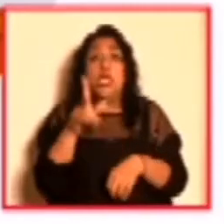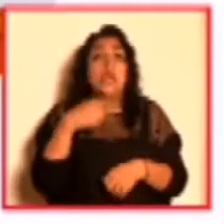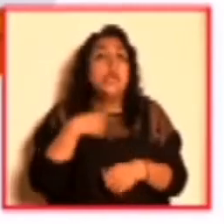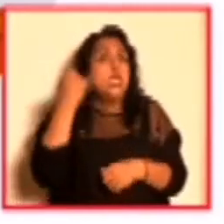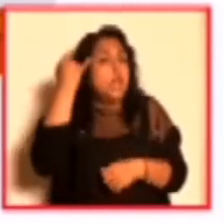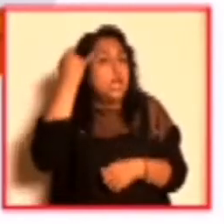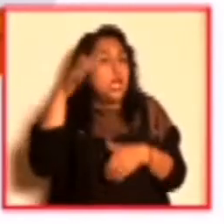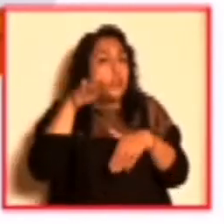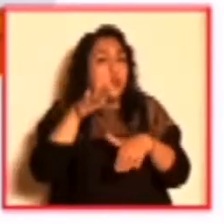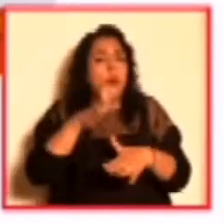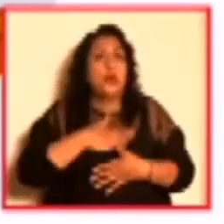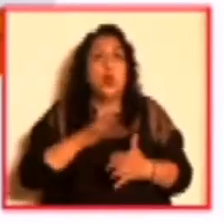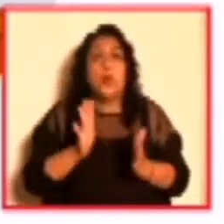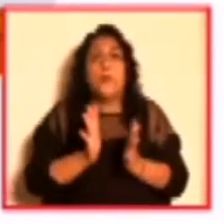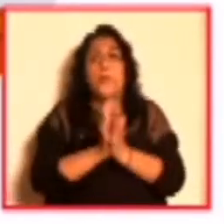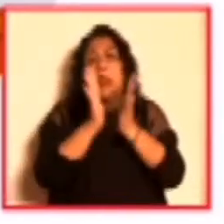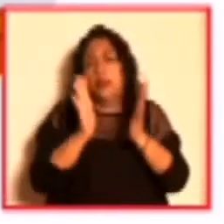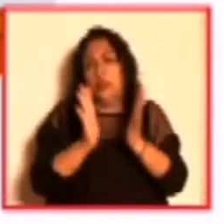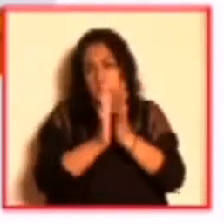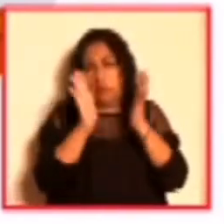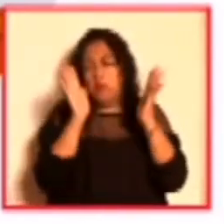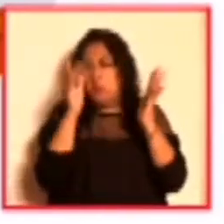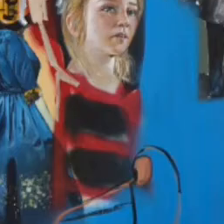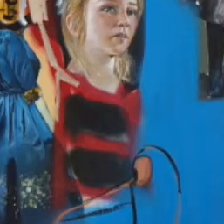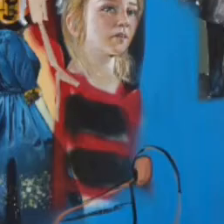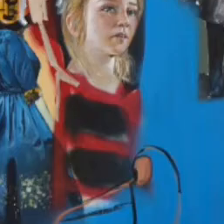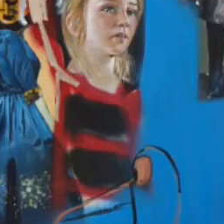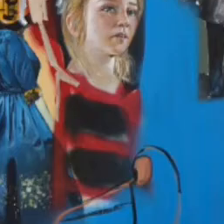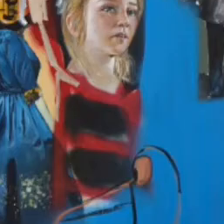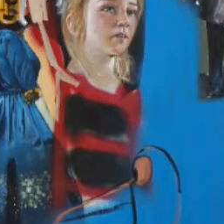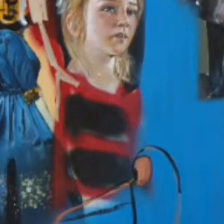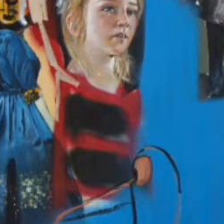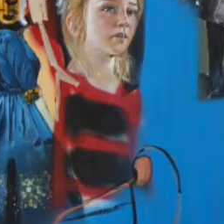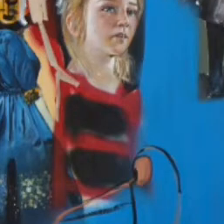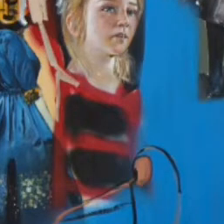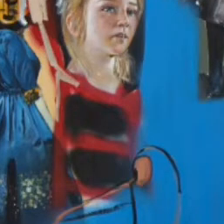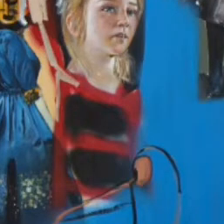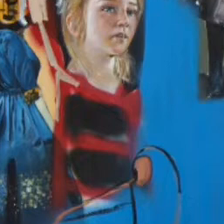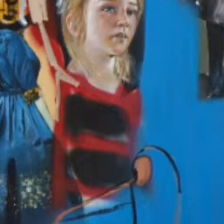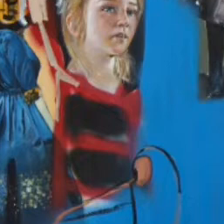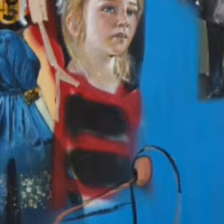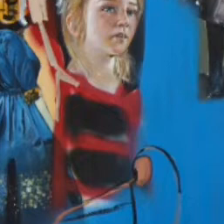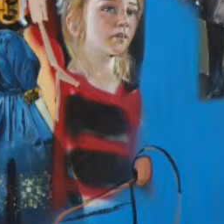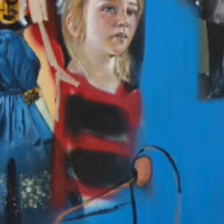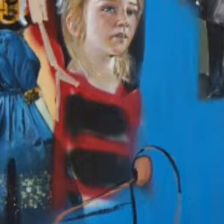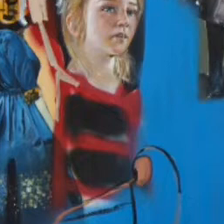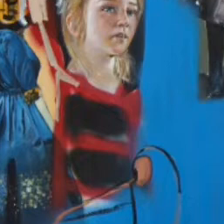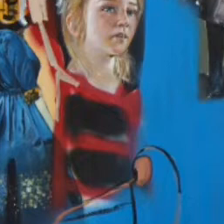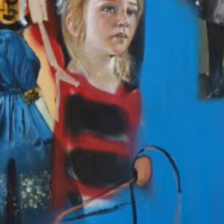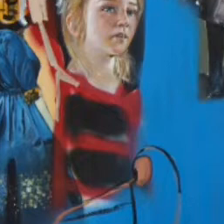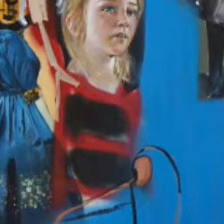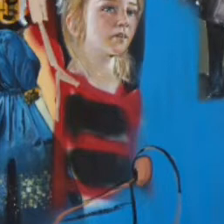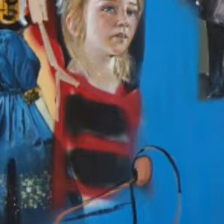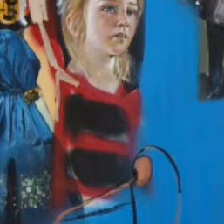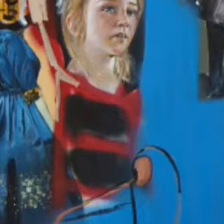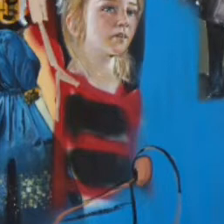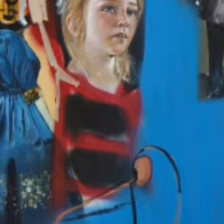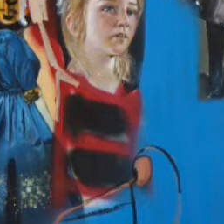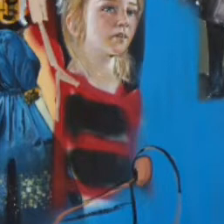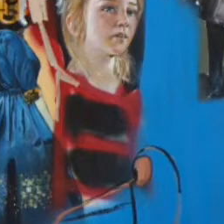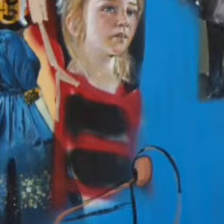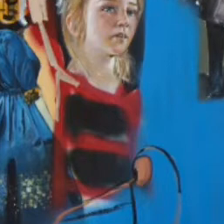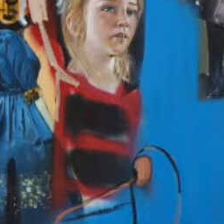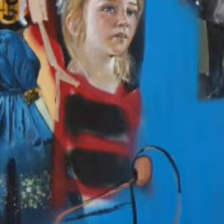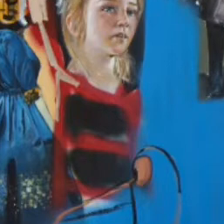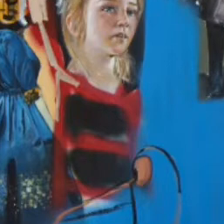sobre mi participación, creo que está cumpliendo con ciertas expectativas. El cuadro que ha seleccionado para participar es un óleo